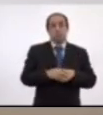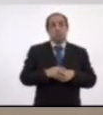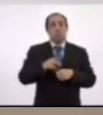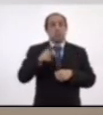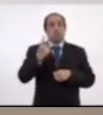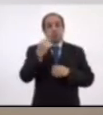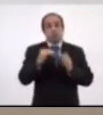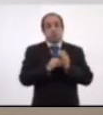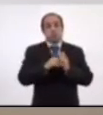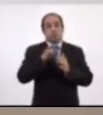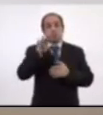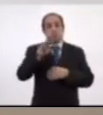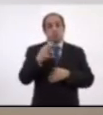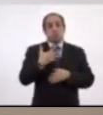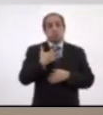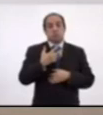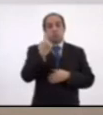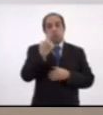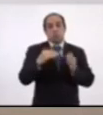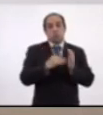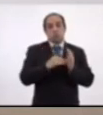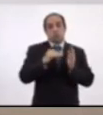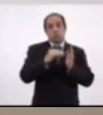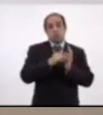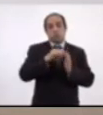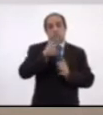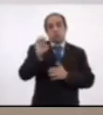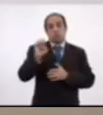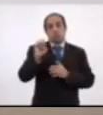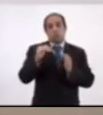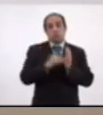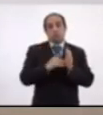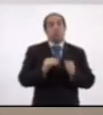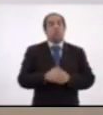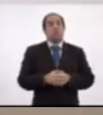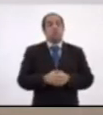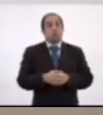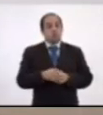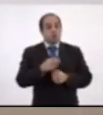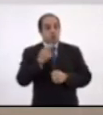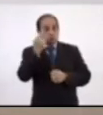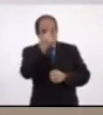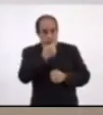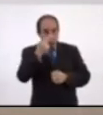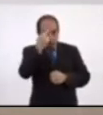2019 habíamos hecho 1,400,000. Si lo vemos en términos de las